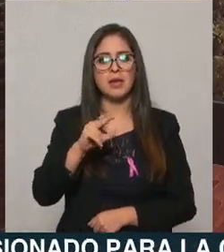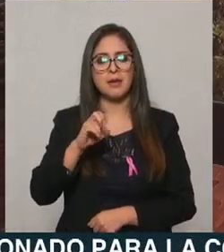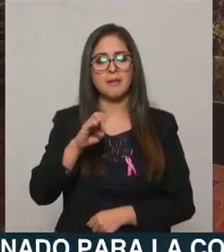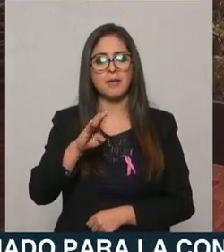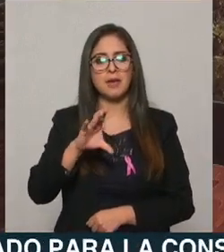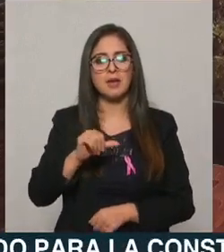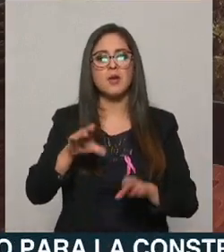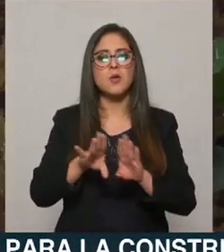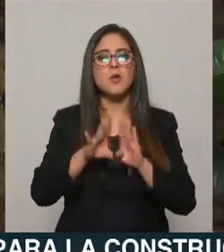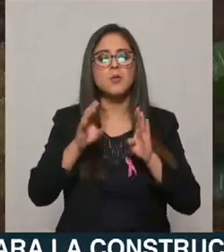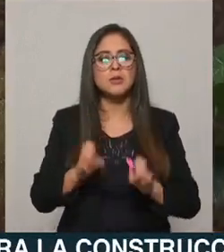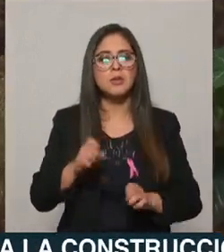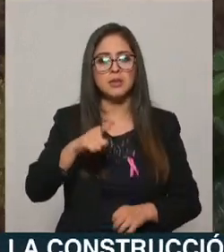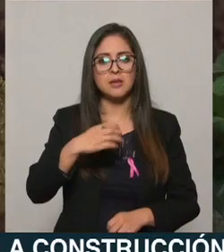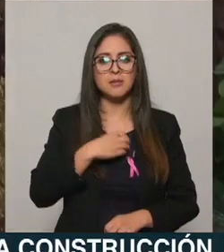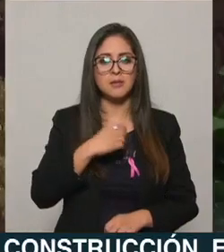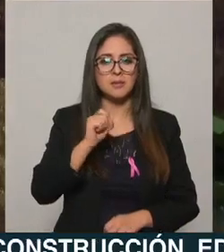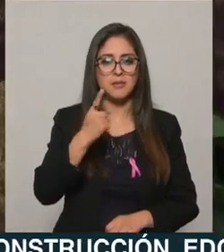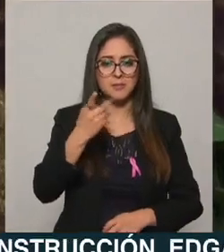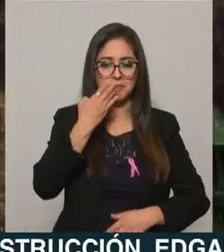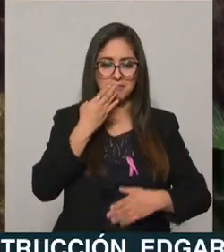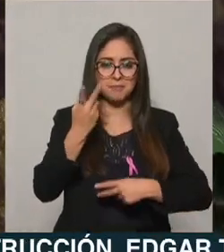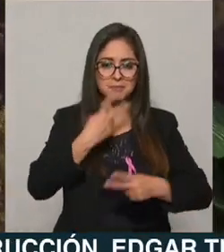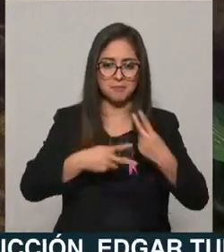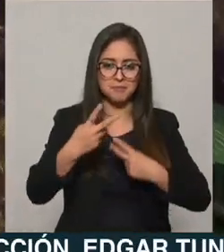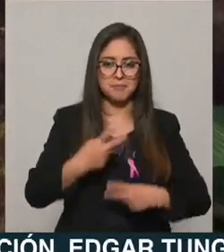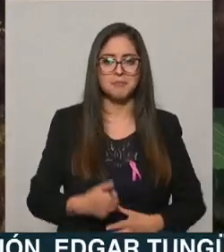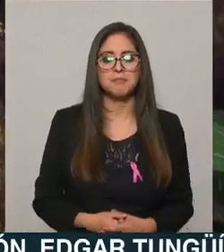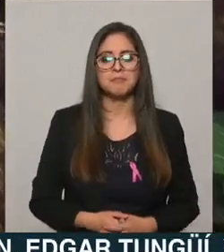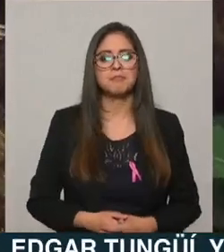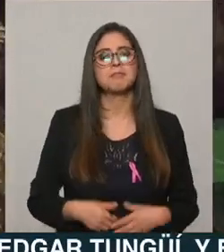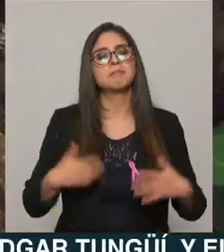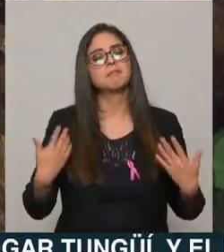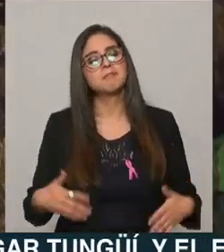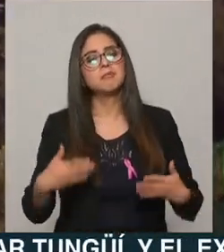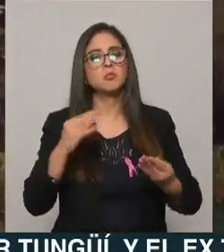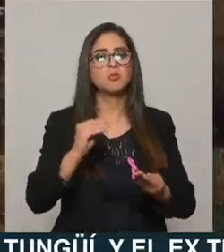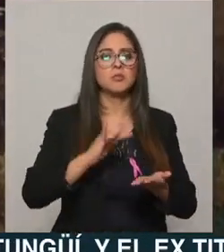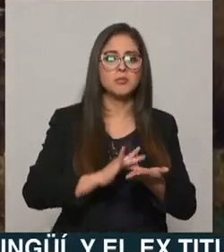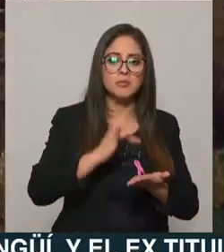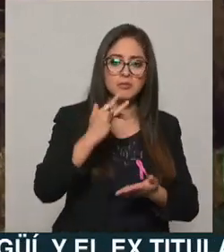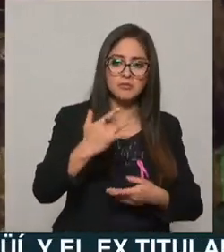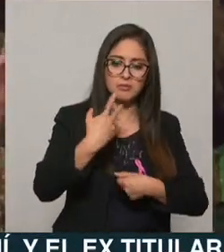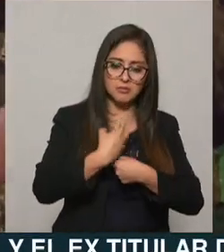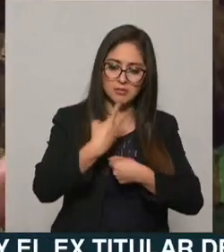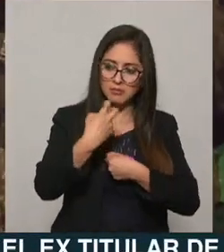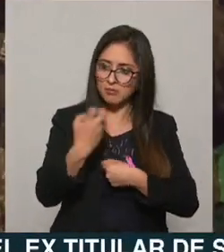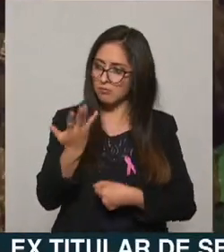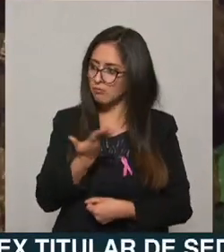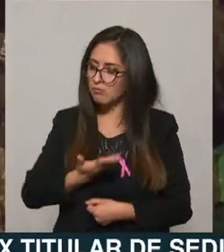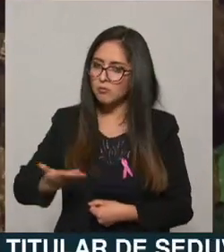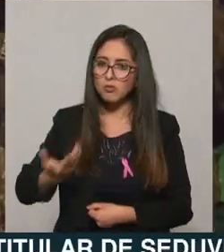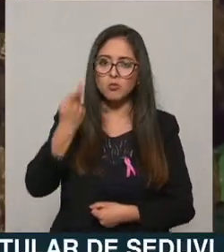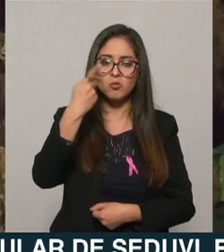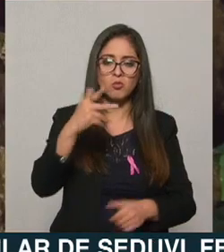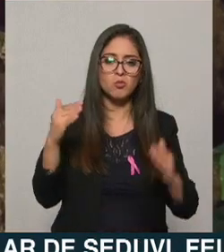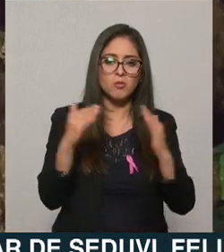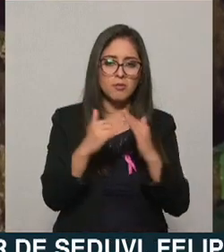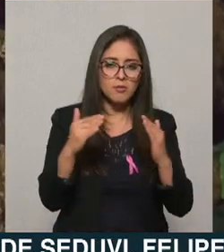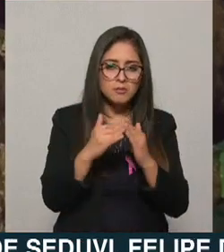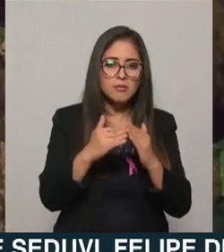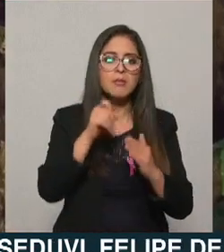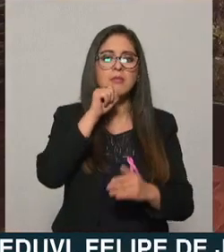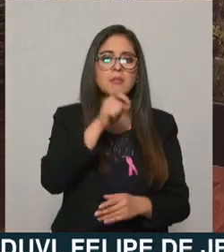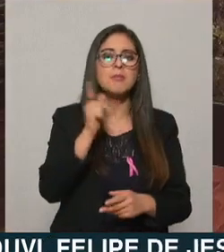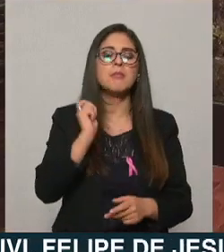21. Ay, papacito santo, muchas gracias. Pues muy contenta de estar aquí. Gracias por invitarme con tu gente, a tu casa, en tu espacio,